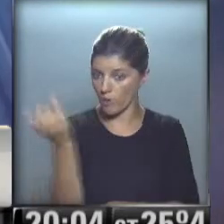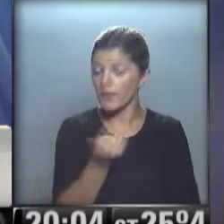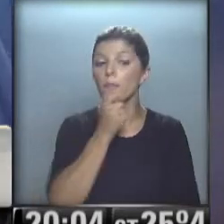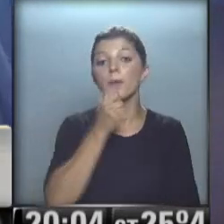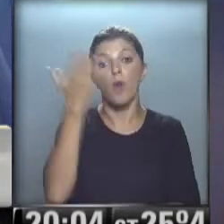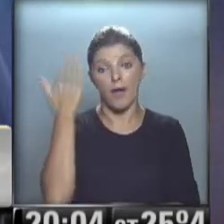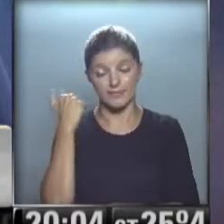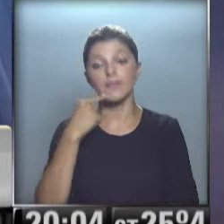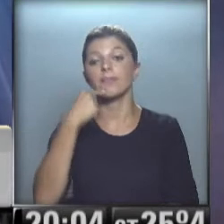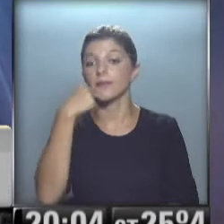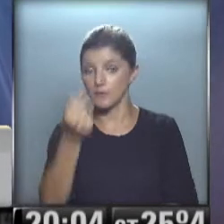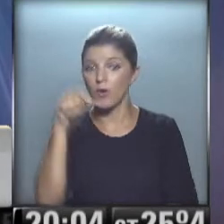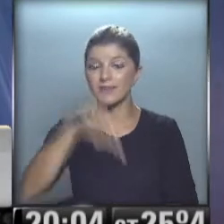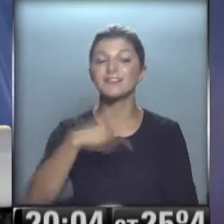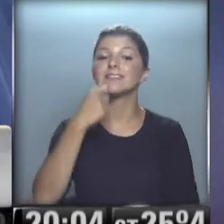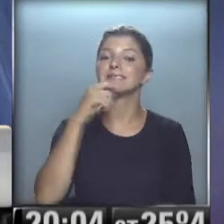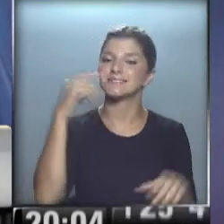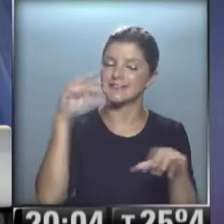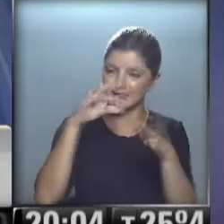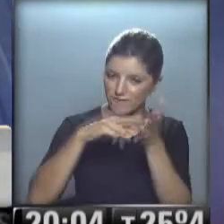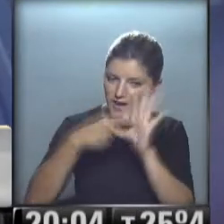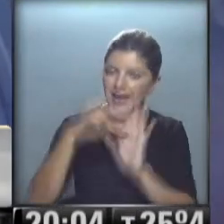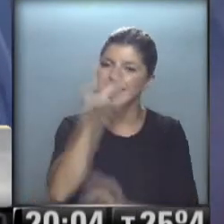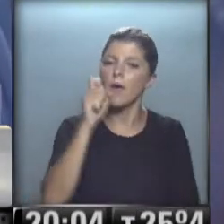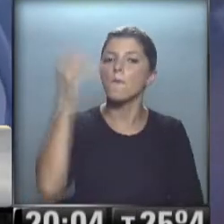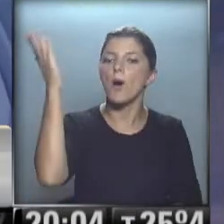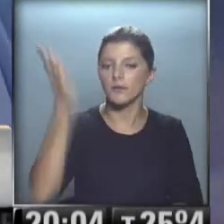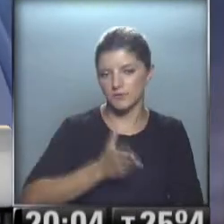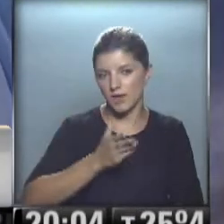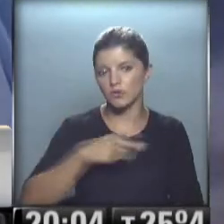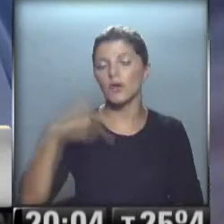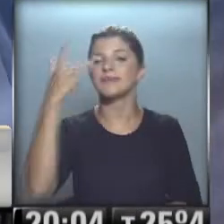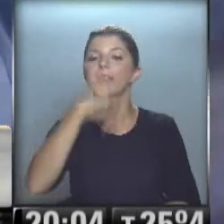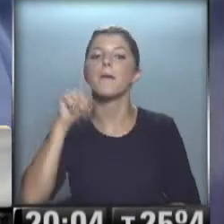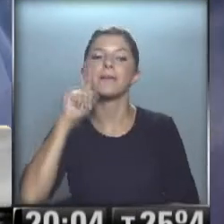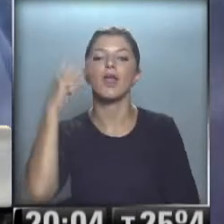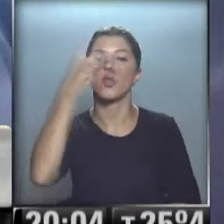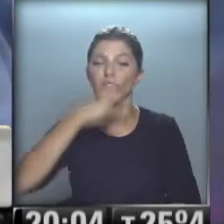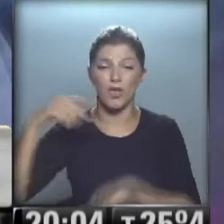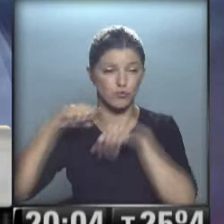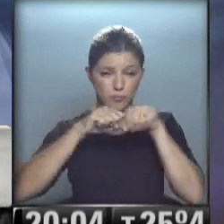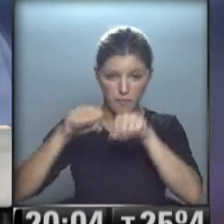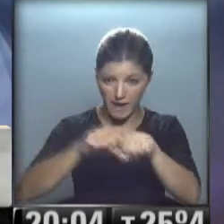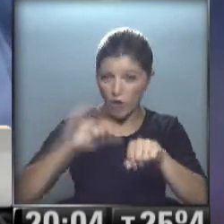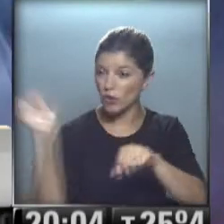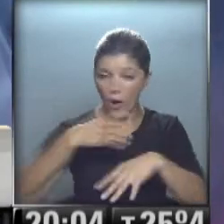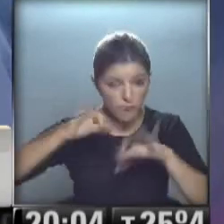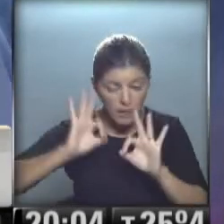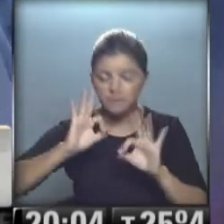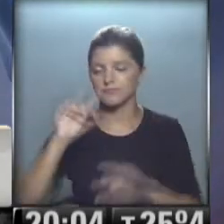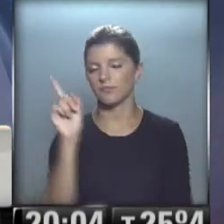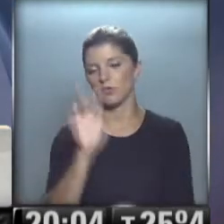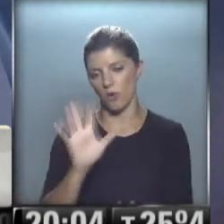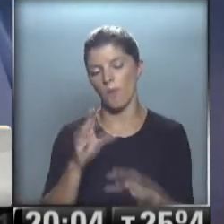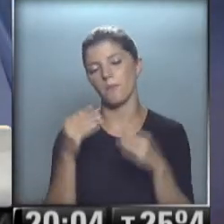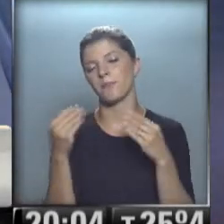del anuncio. Eso no implica 100% de cumplimiento en las 1.300 bocas de expendio de los grandes, de las grandes cadenas de supermercados,